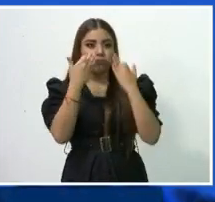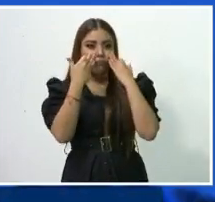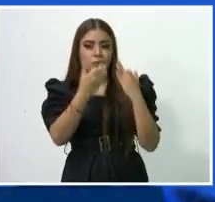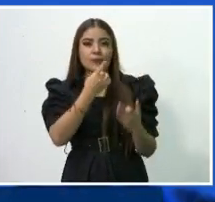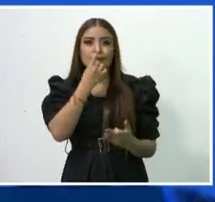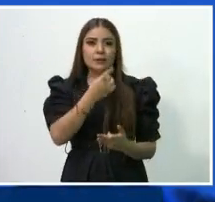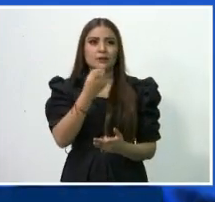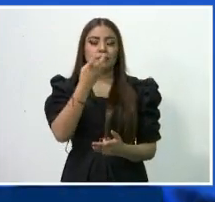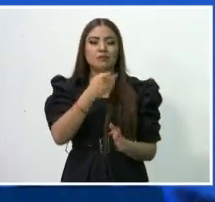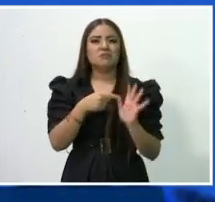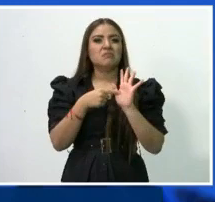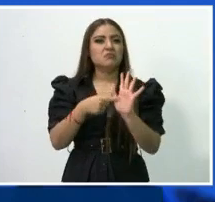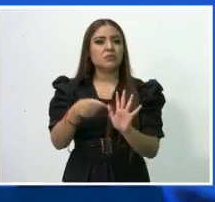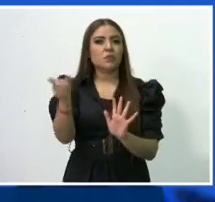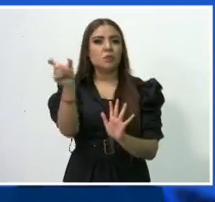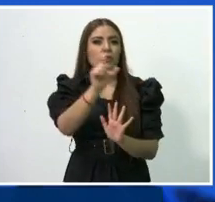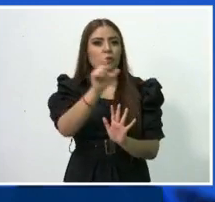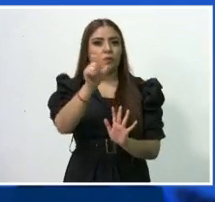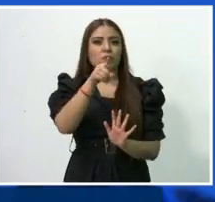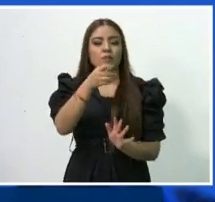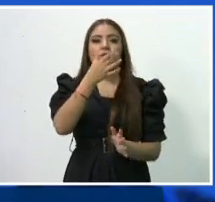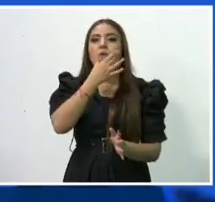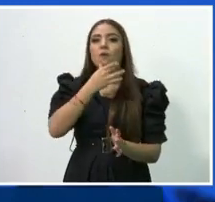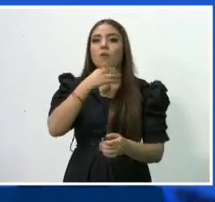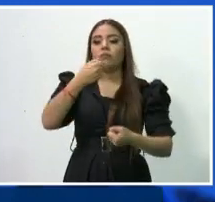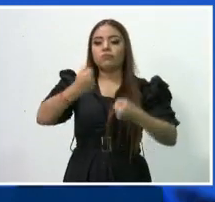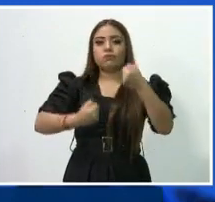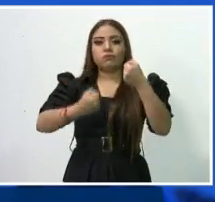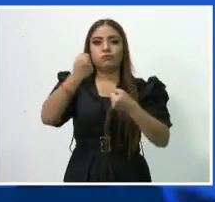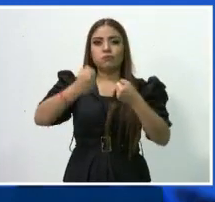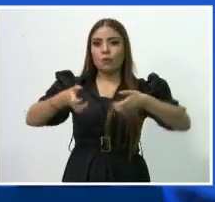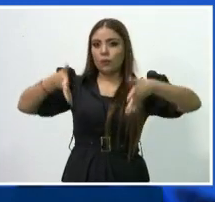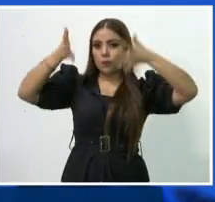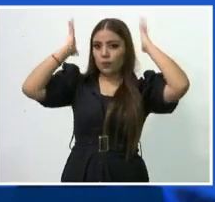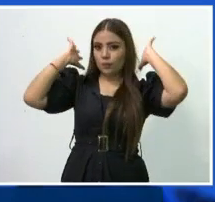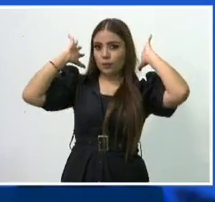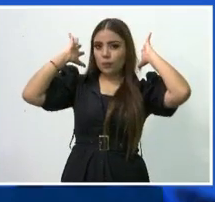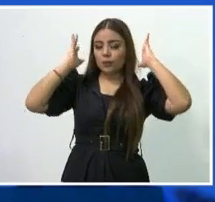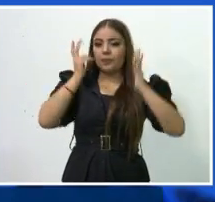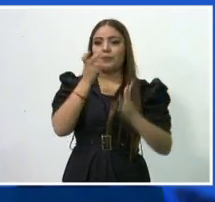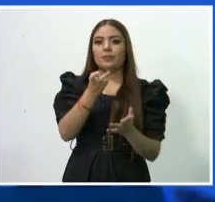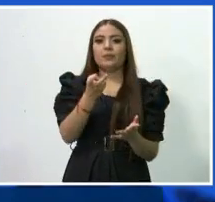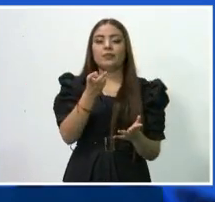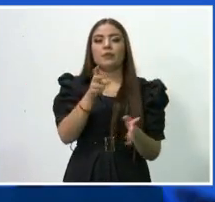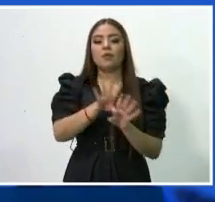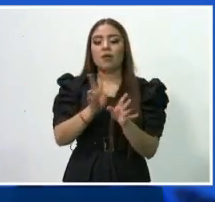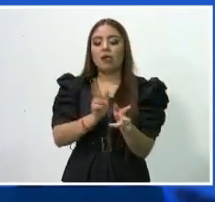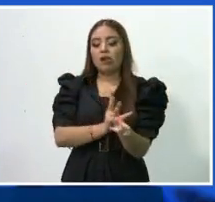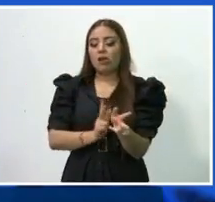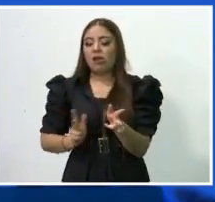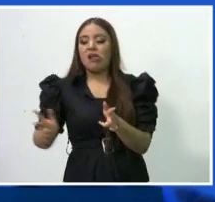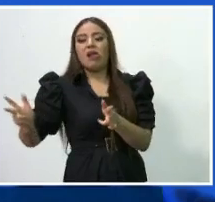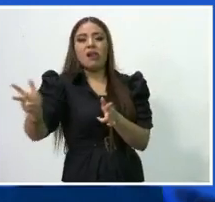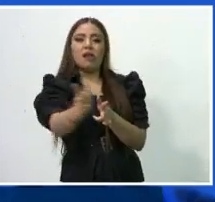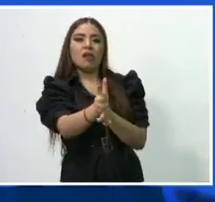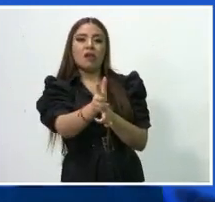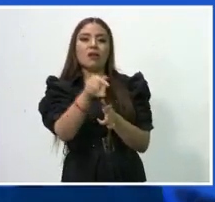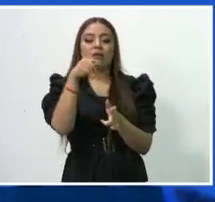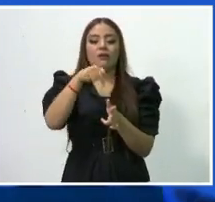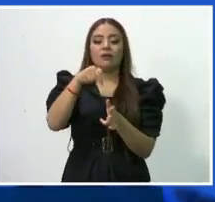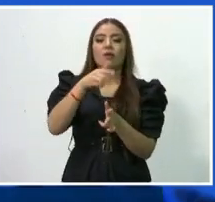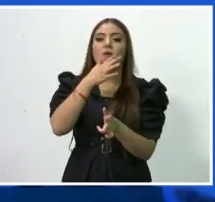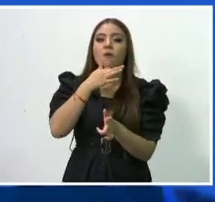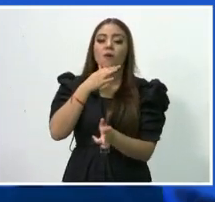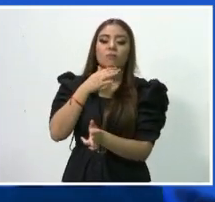se presentó luego de que el conductor de una camioneta cerrada pues lo rebasara y esto ocasionará que